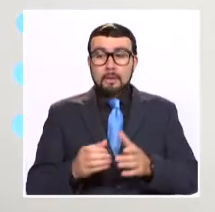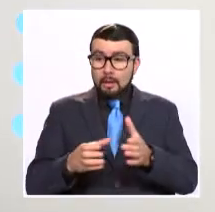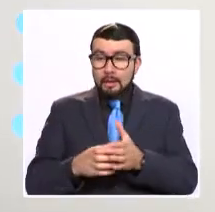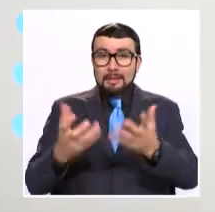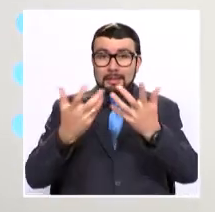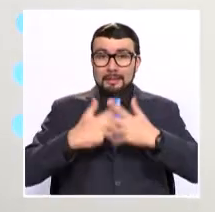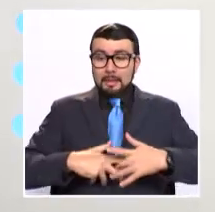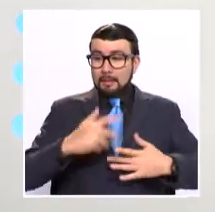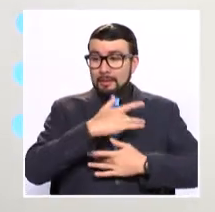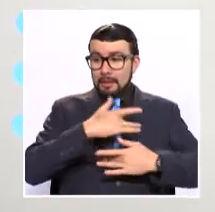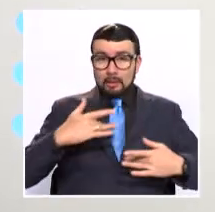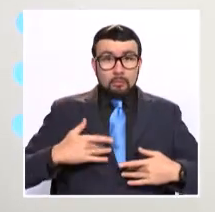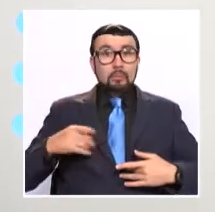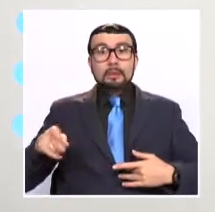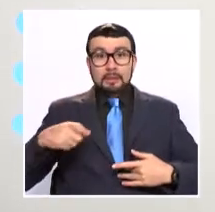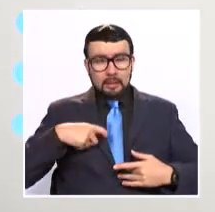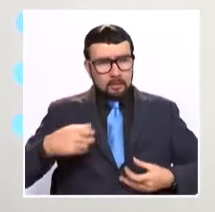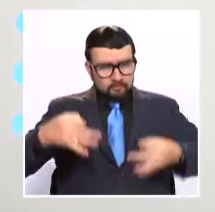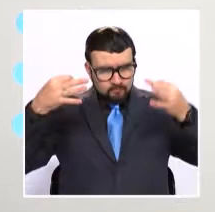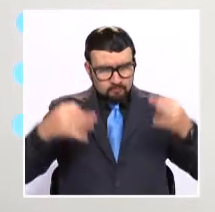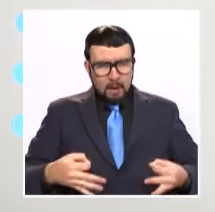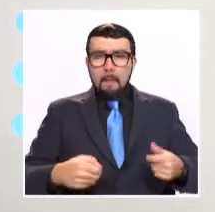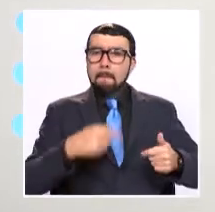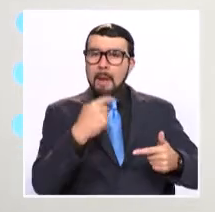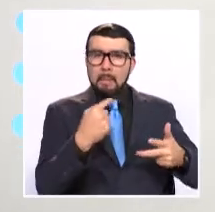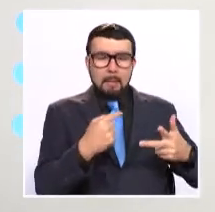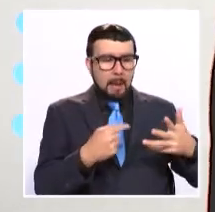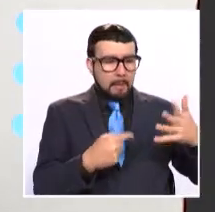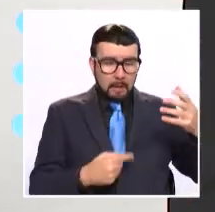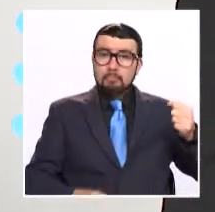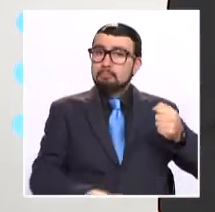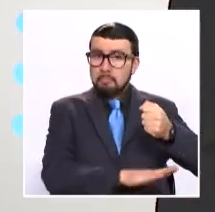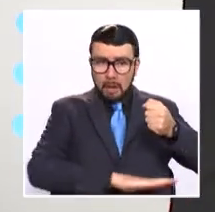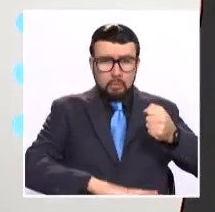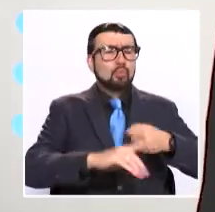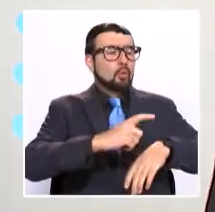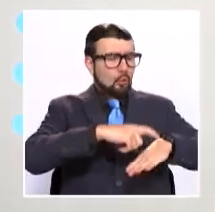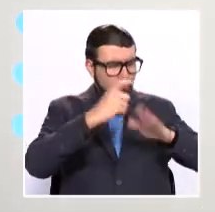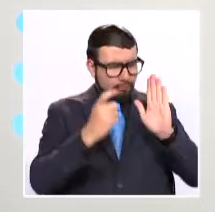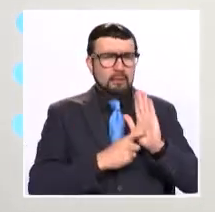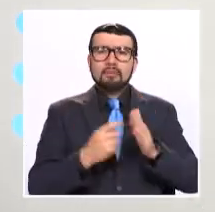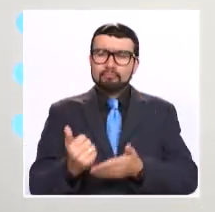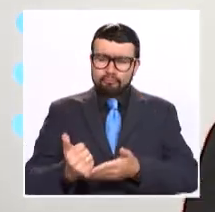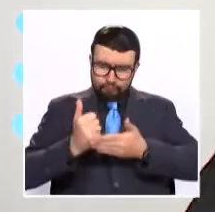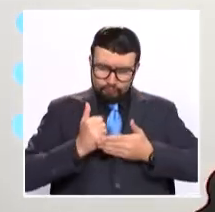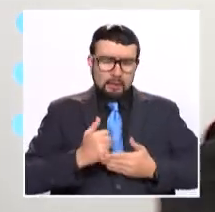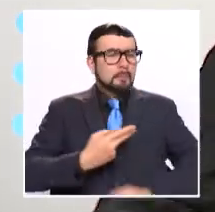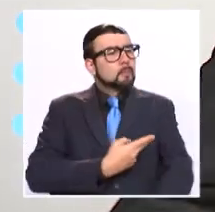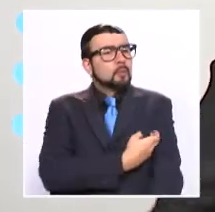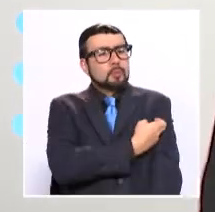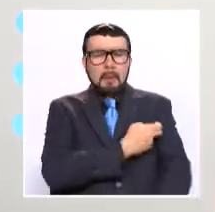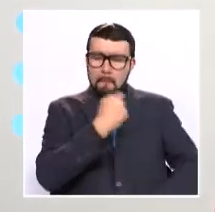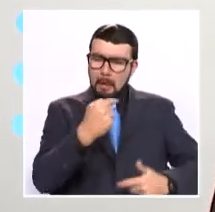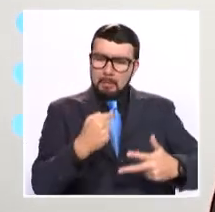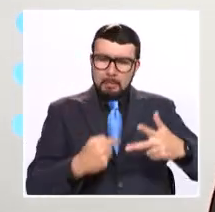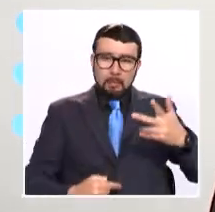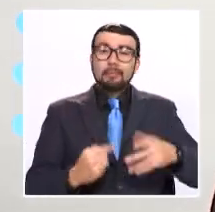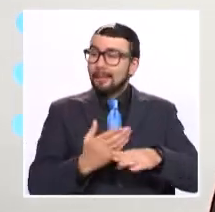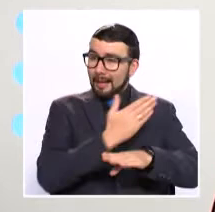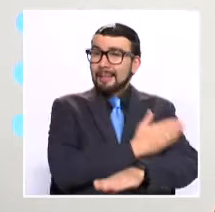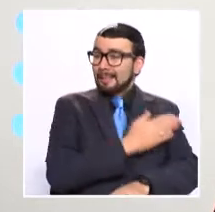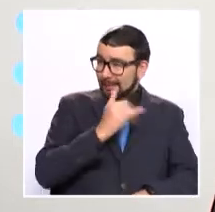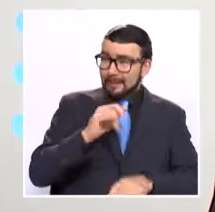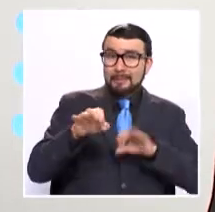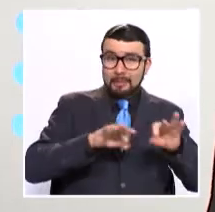salud tiene definido un esquema básico que es muy bueno, muy completo, y es el que nos ha protegido, y son las vacunas que hablamos ahora, a